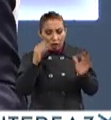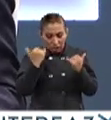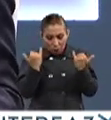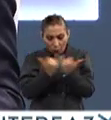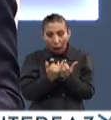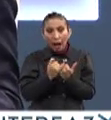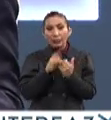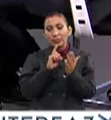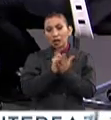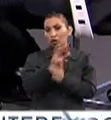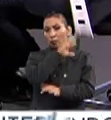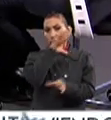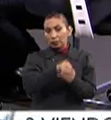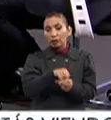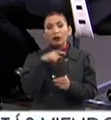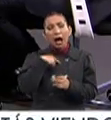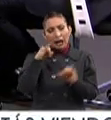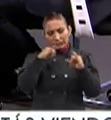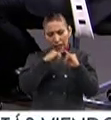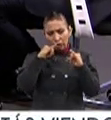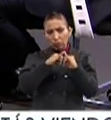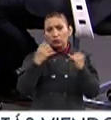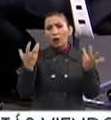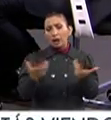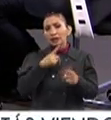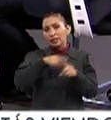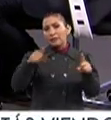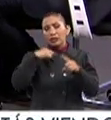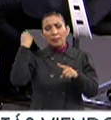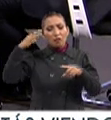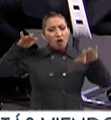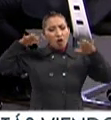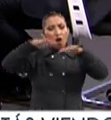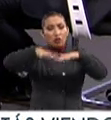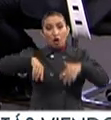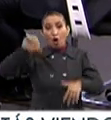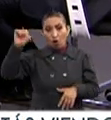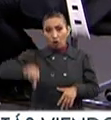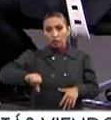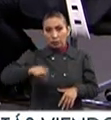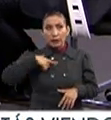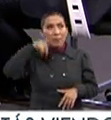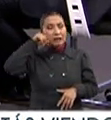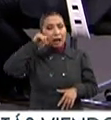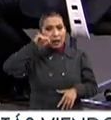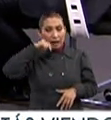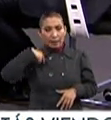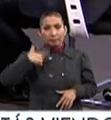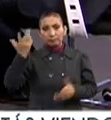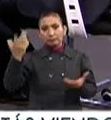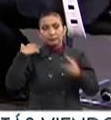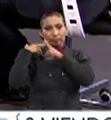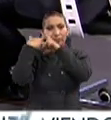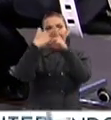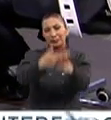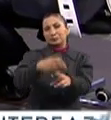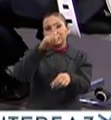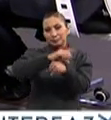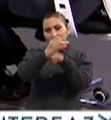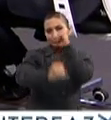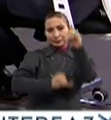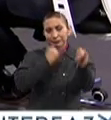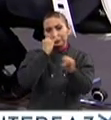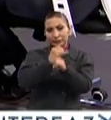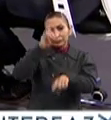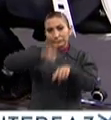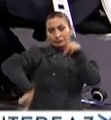transversal. Y sí, el instituto sí ha llevado a cabo varios eventos, foros, precisamente el día de hoy y el día de mañana, en conmemoración del Día